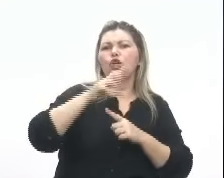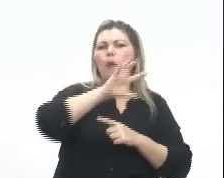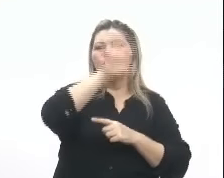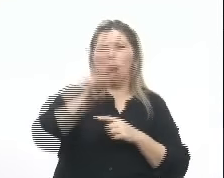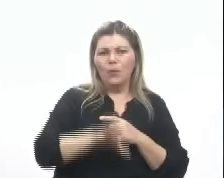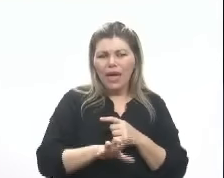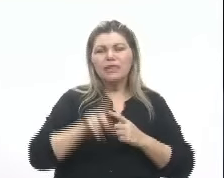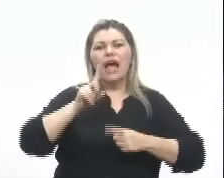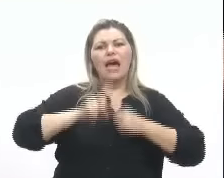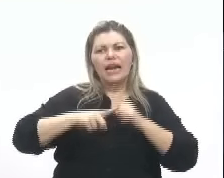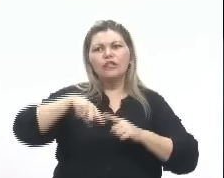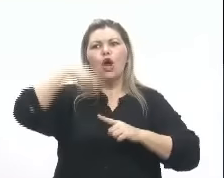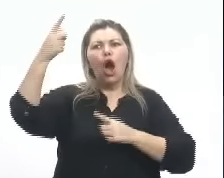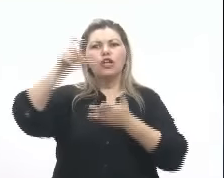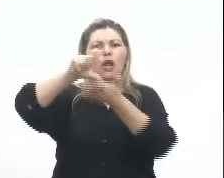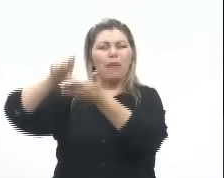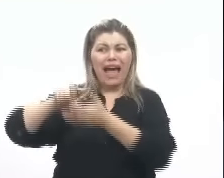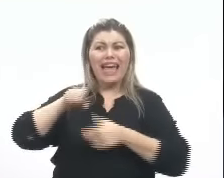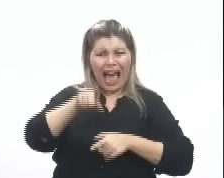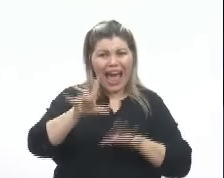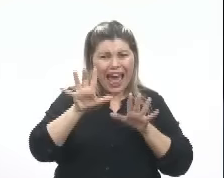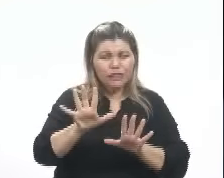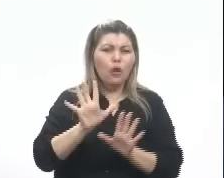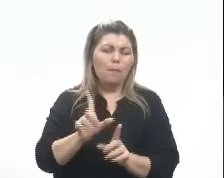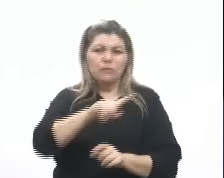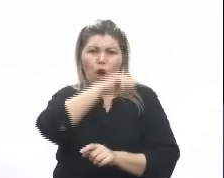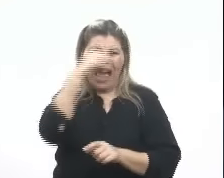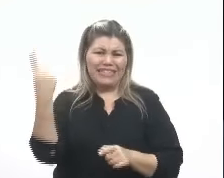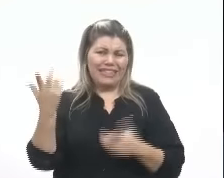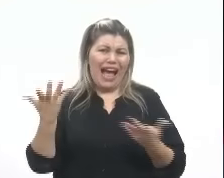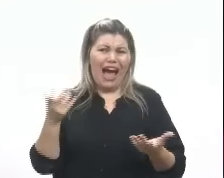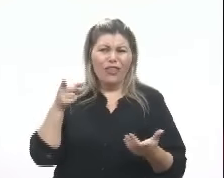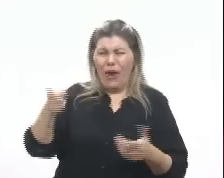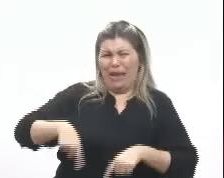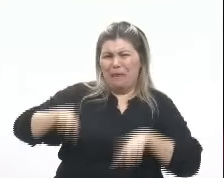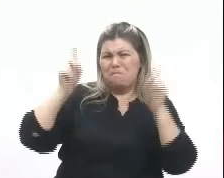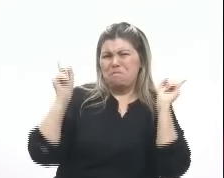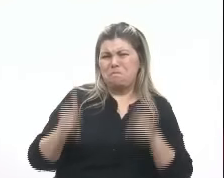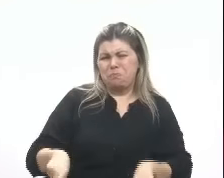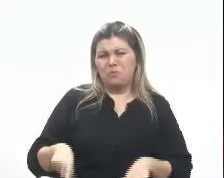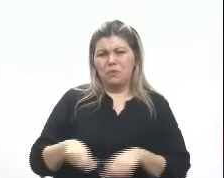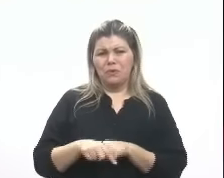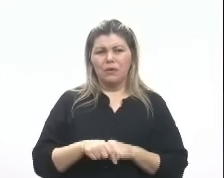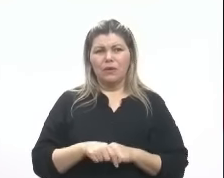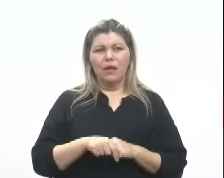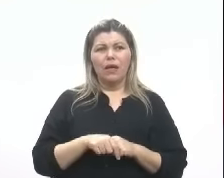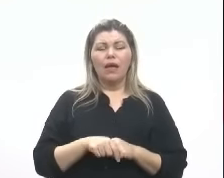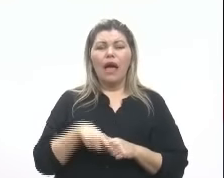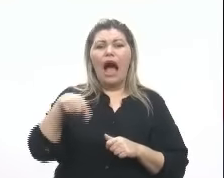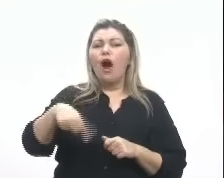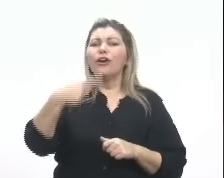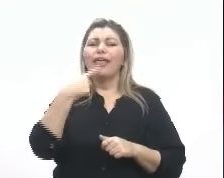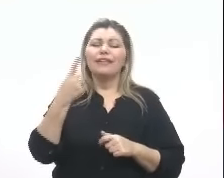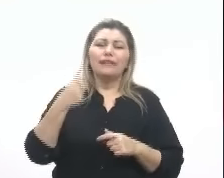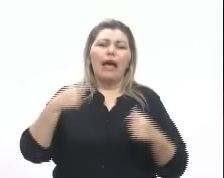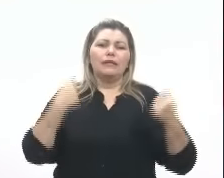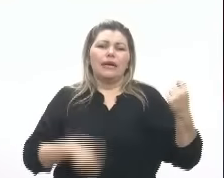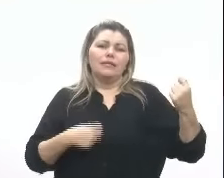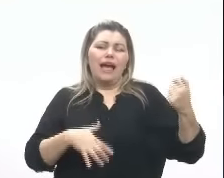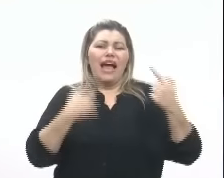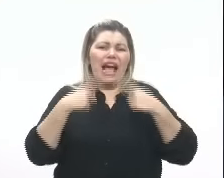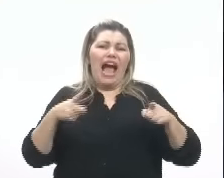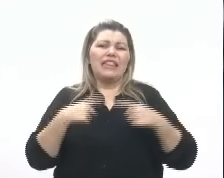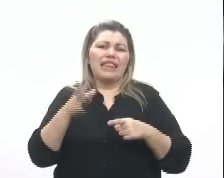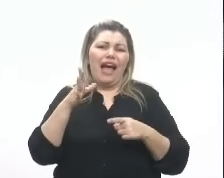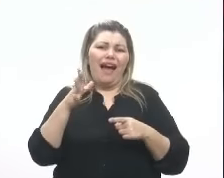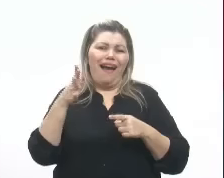es la relación con otros estados. Eso es el Estado. Esto no tiene la más mínima idea. Hace su ópera rock y canta ahí en el Luna Park, mientras que en otras